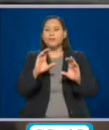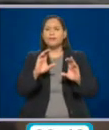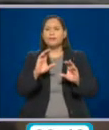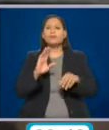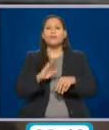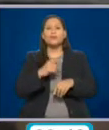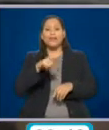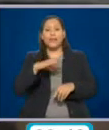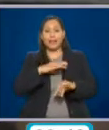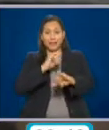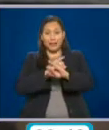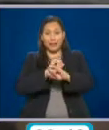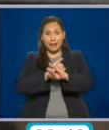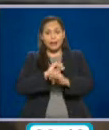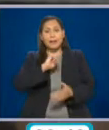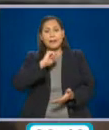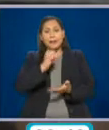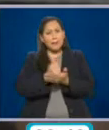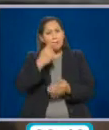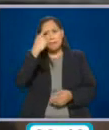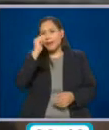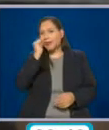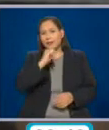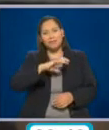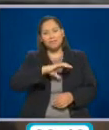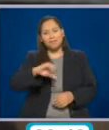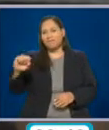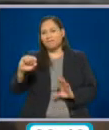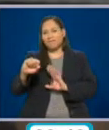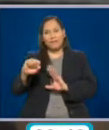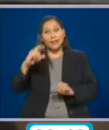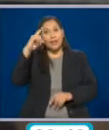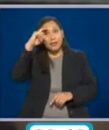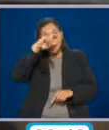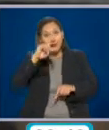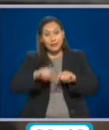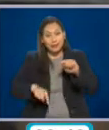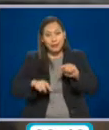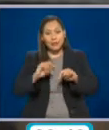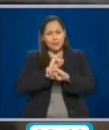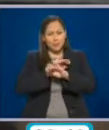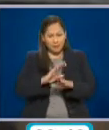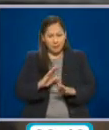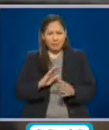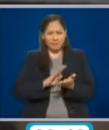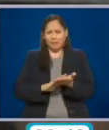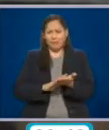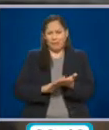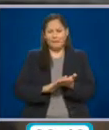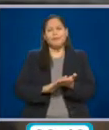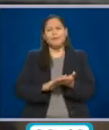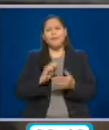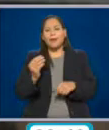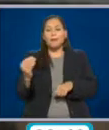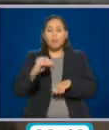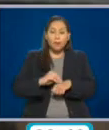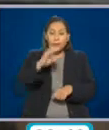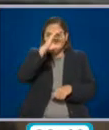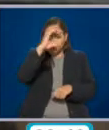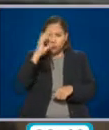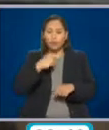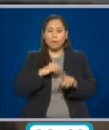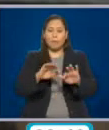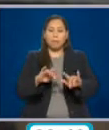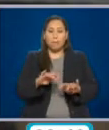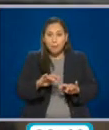queda en Internet se queda para siempre en Internet. Entonces es muy difícil borrar una información, algo que se ha publicado en Internet.